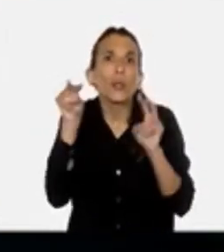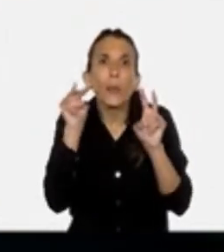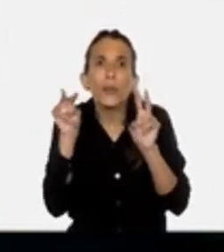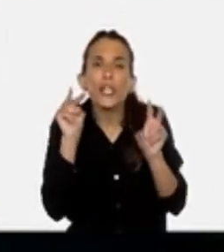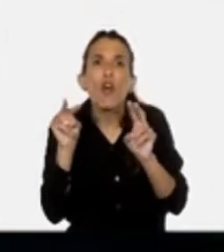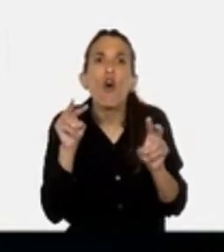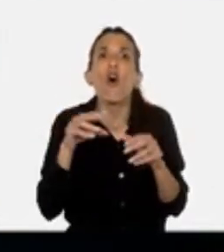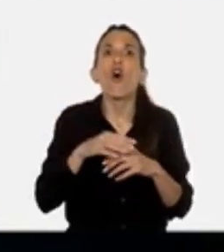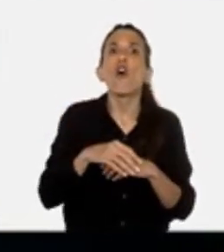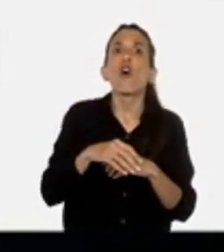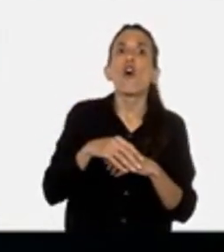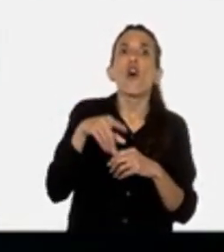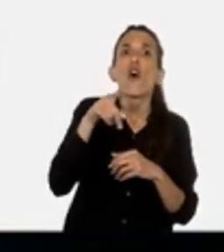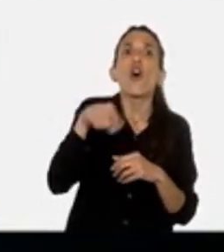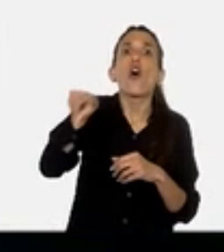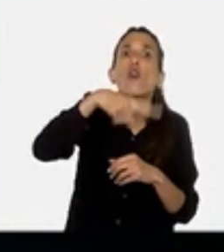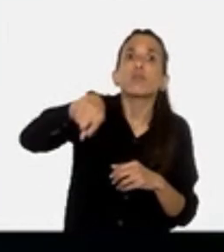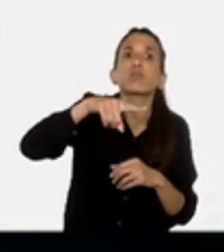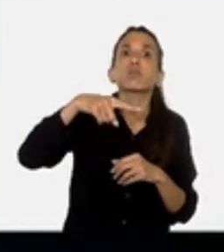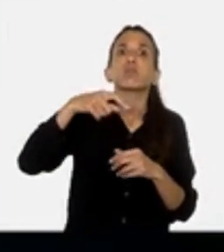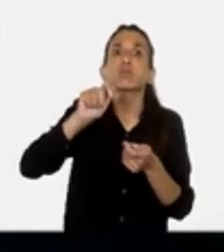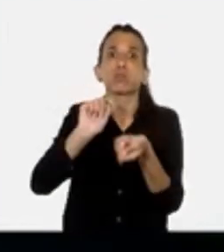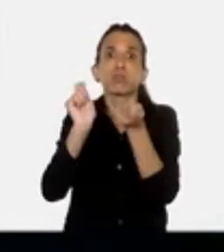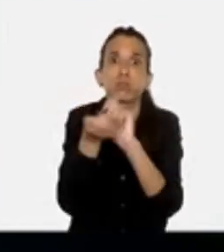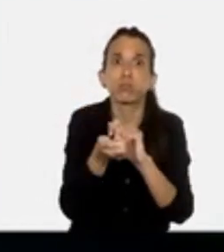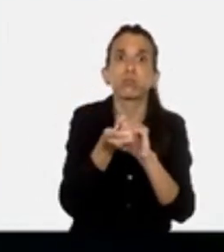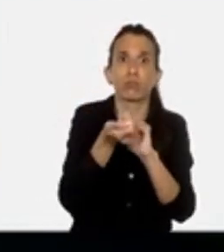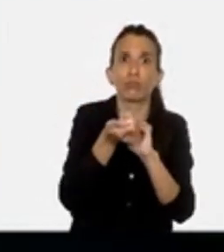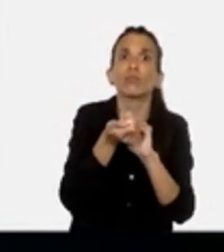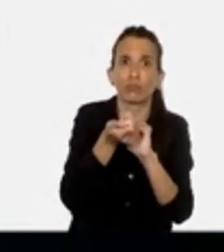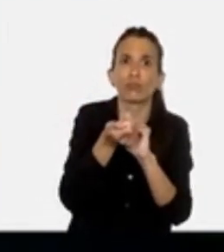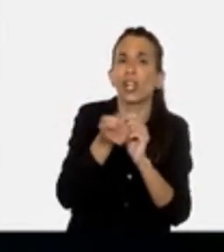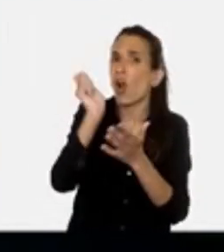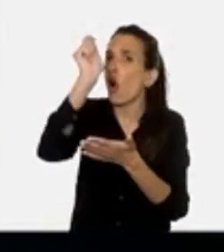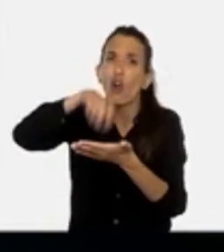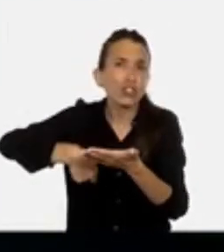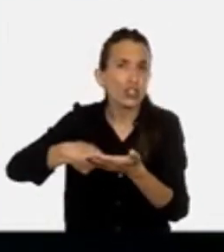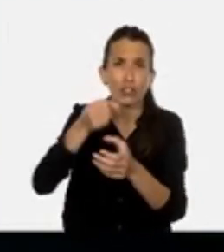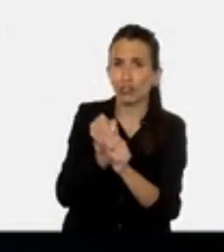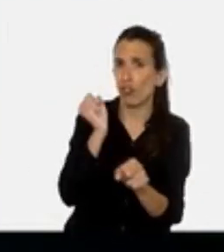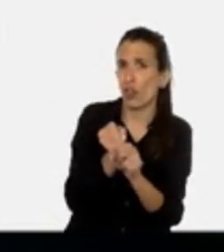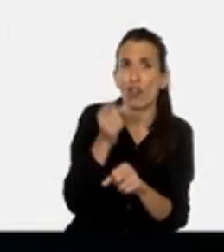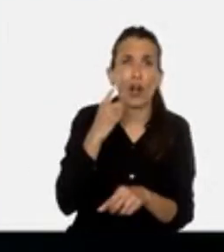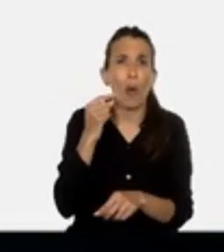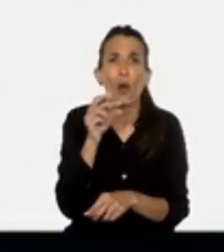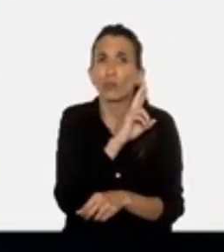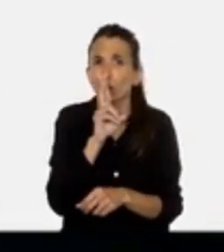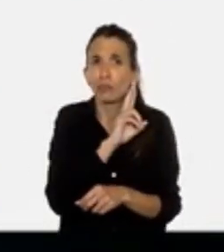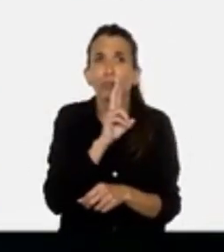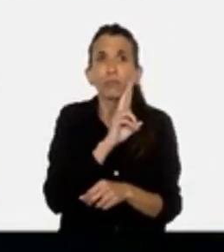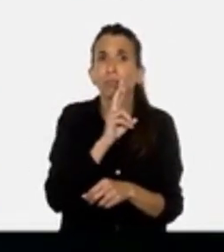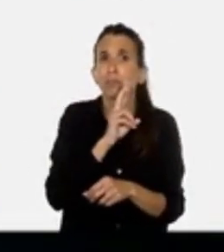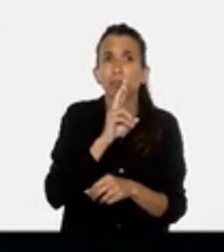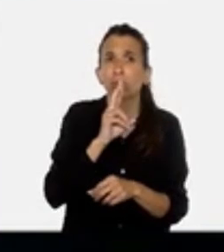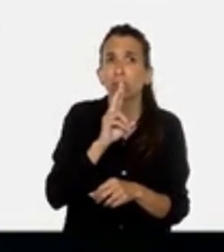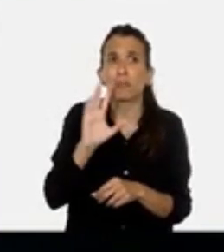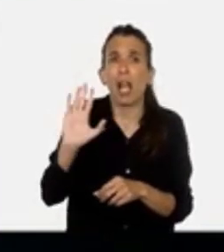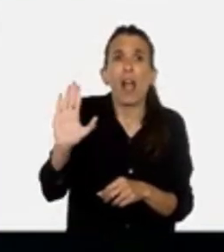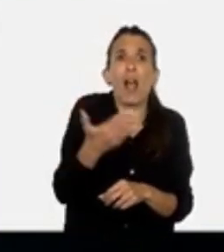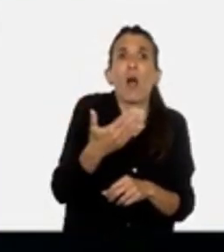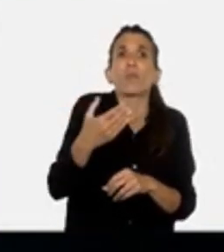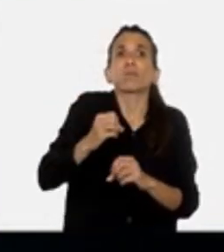tiempo cuando se reformó el convenio de los trabajadores y las trabajadoras de toyota bueno la tan mencionada